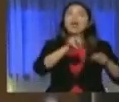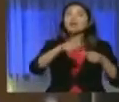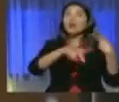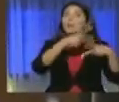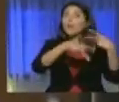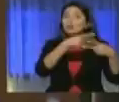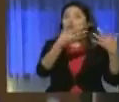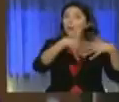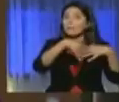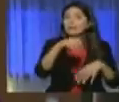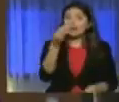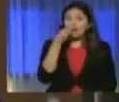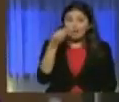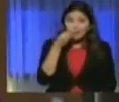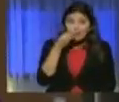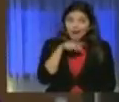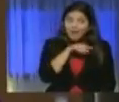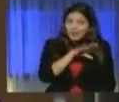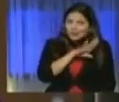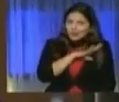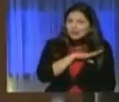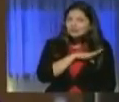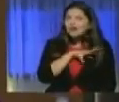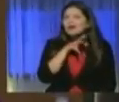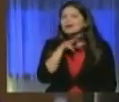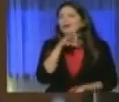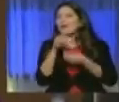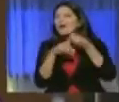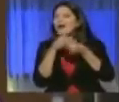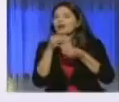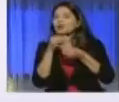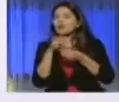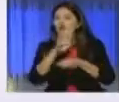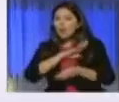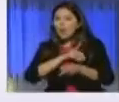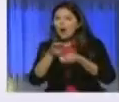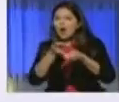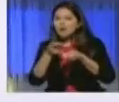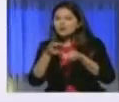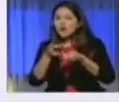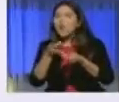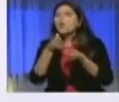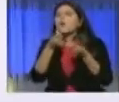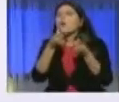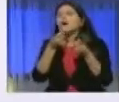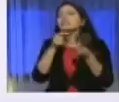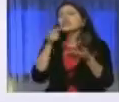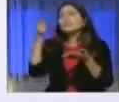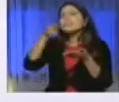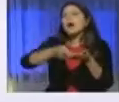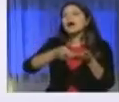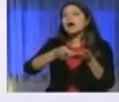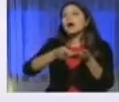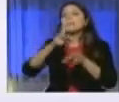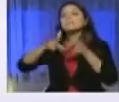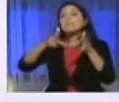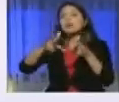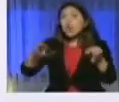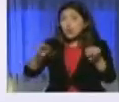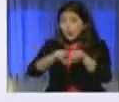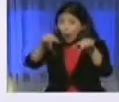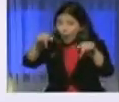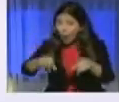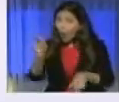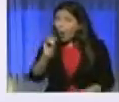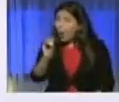de alimentos, ¿qué hubiera hecho? ¿Cuánto costara ese servicio? Y si costara lo mismo hoy o